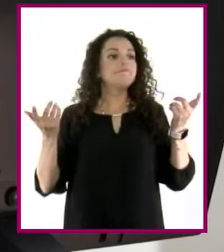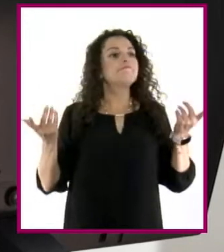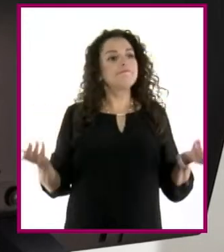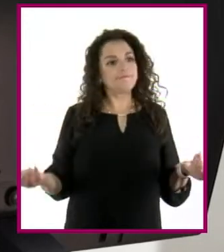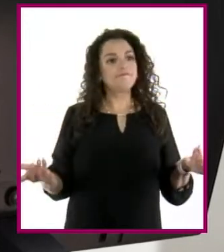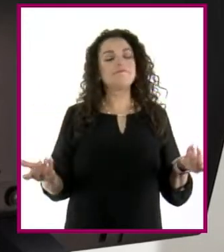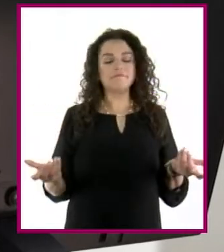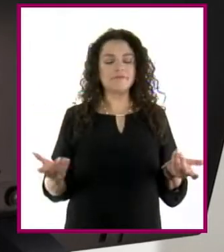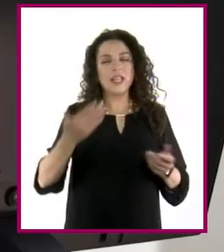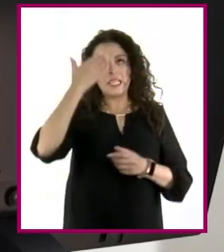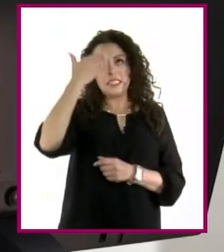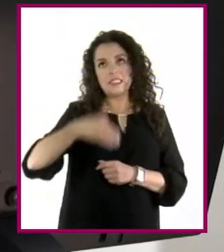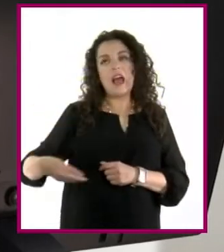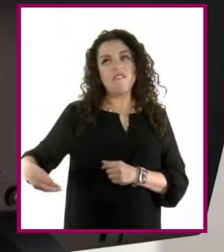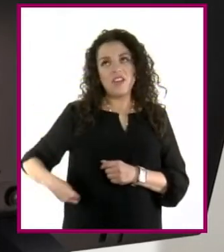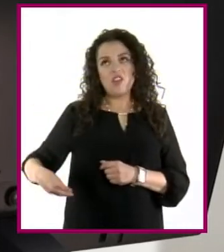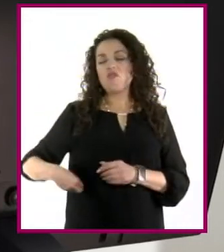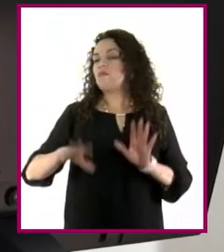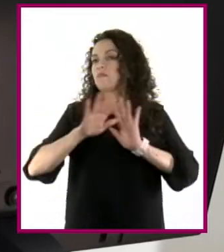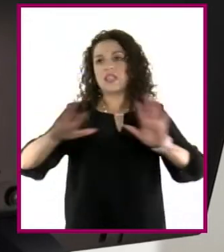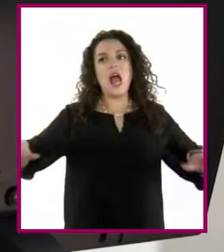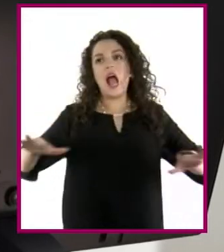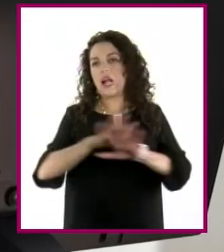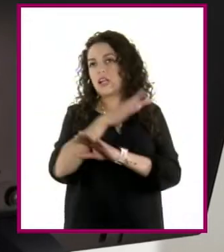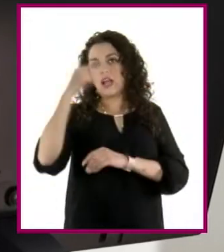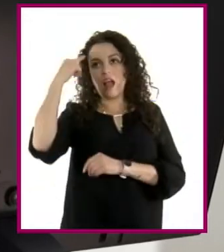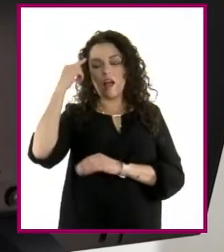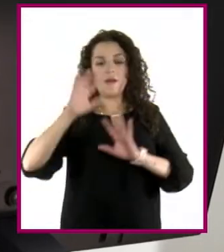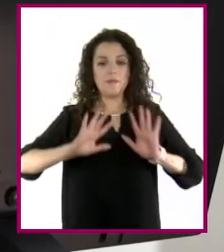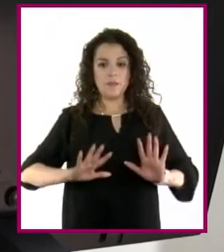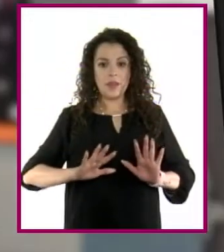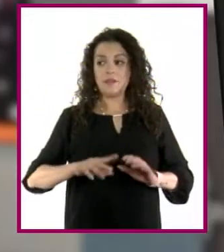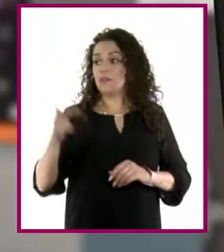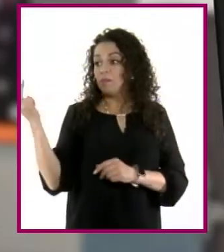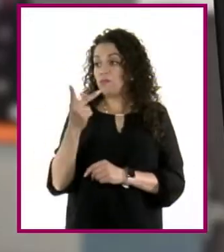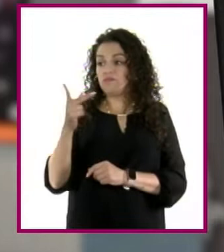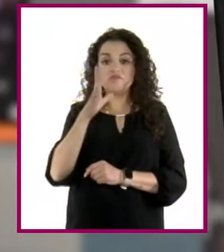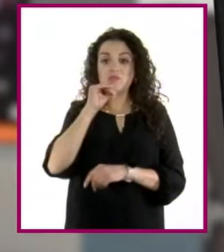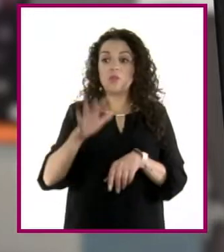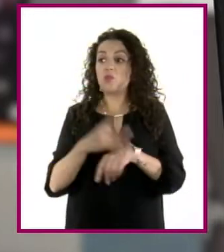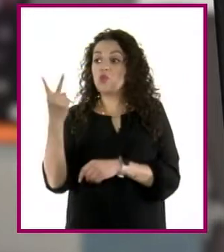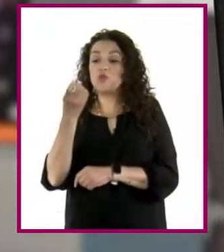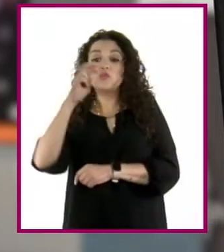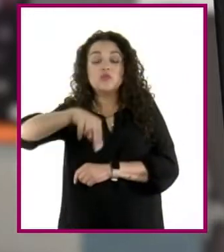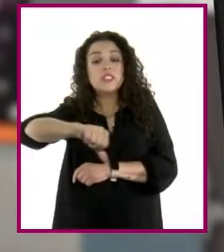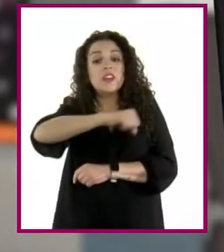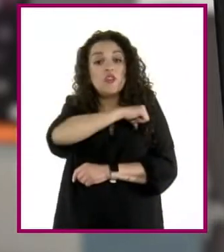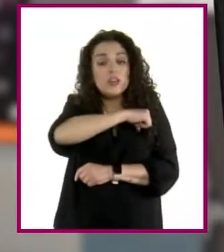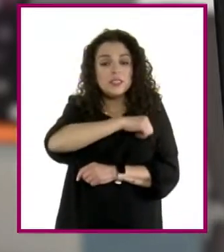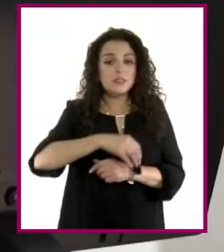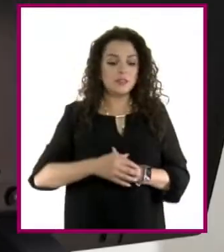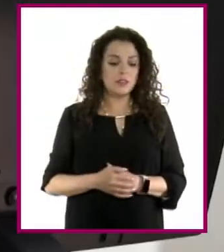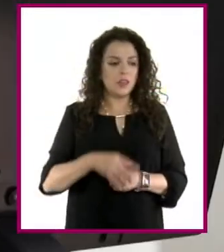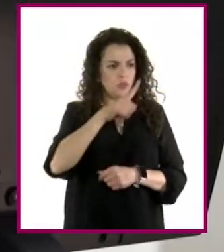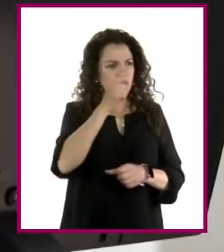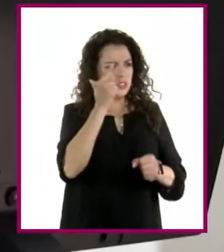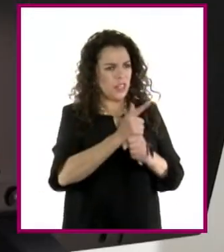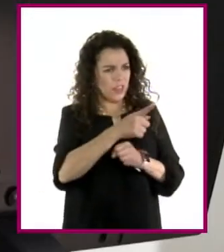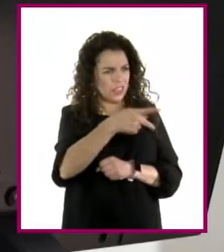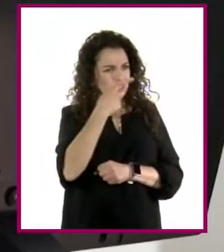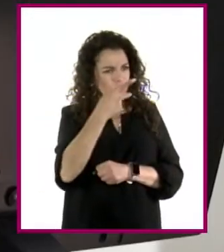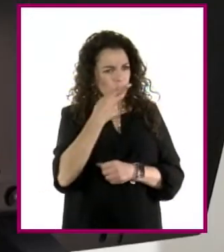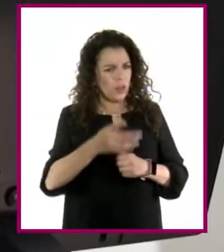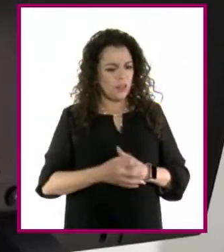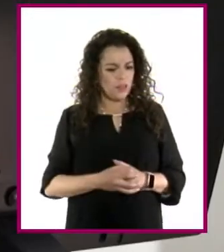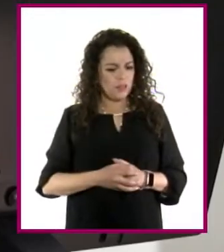sociedad. Y esto no lo pueden hacer Ana y María, porque son egoístas. ¿Te das cuenta de lo que estás diciendo, Lu? ¿Que